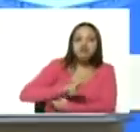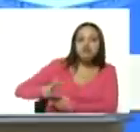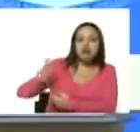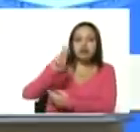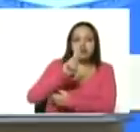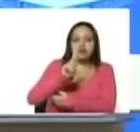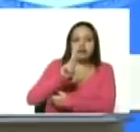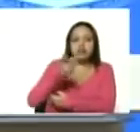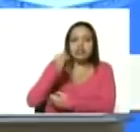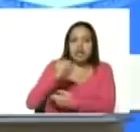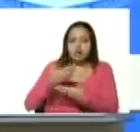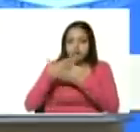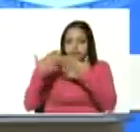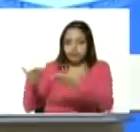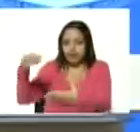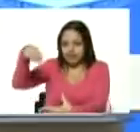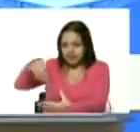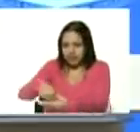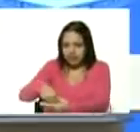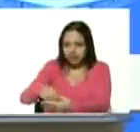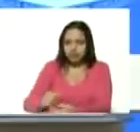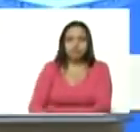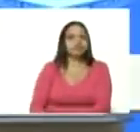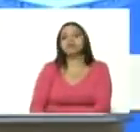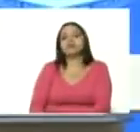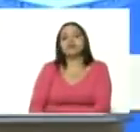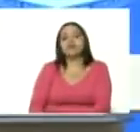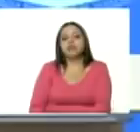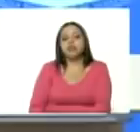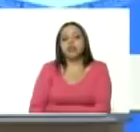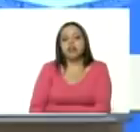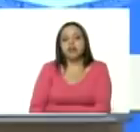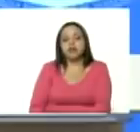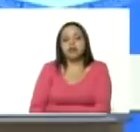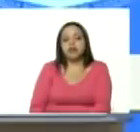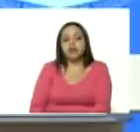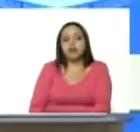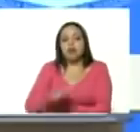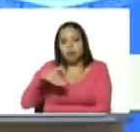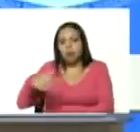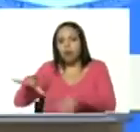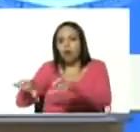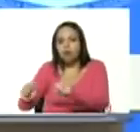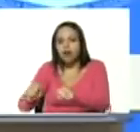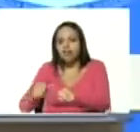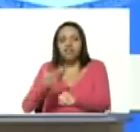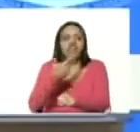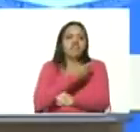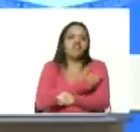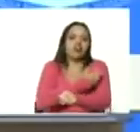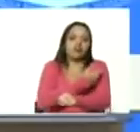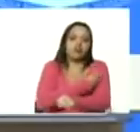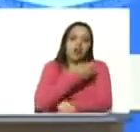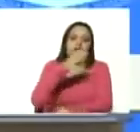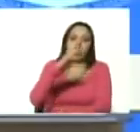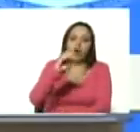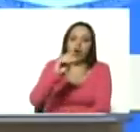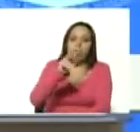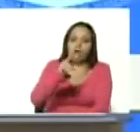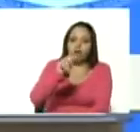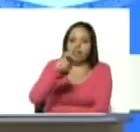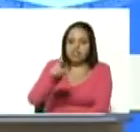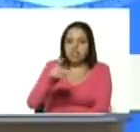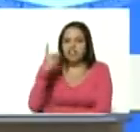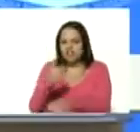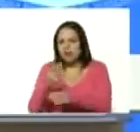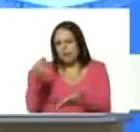y fueran puestos en el pote, así llamada, por llamarlo de alguna manera, en el pote para comprar las vacunas del mecanismo COVAX. Nosotros creo que teníamos que pagar algo así como